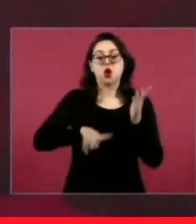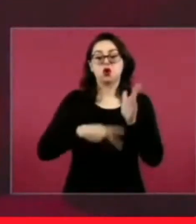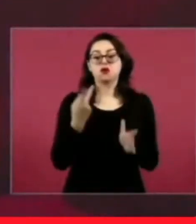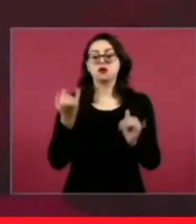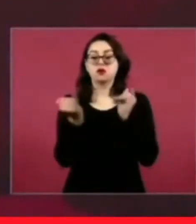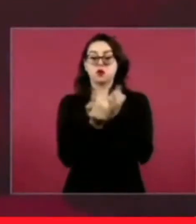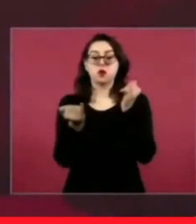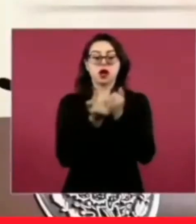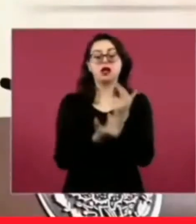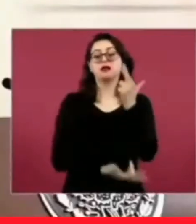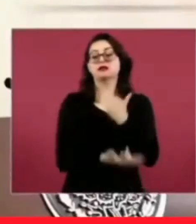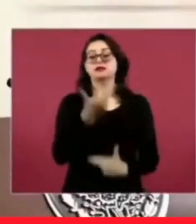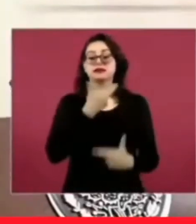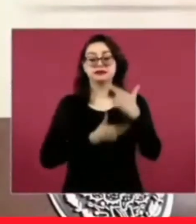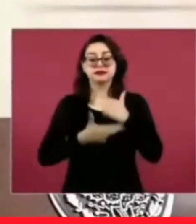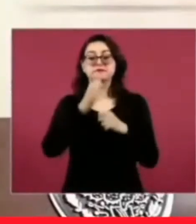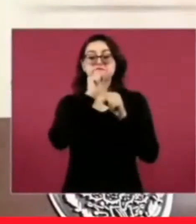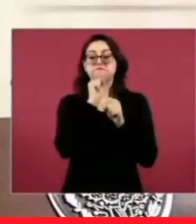Nada más que,